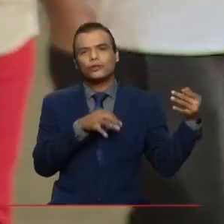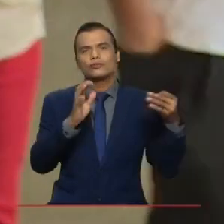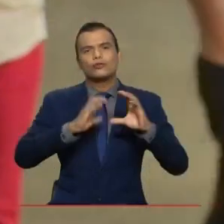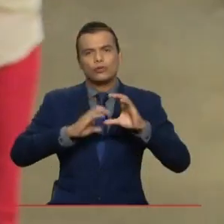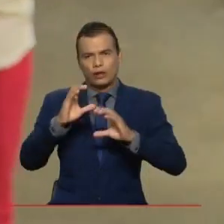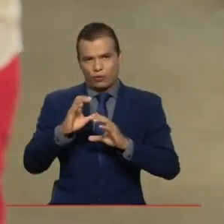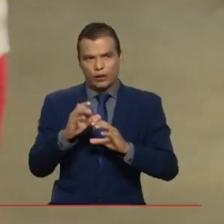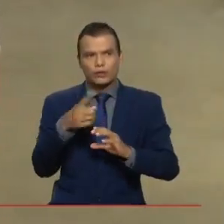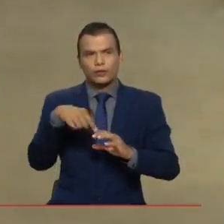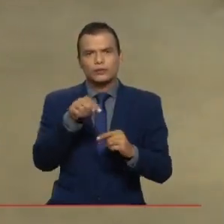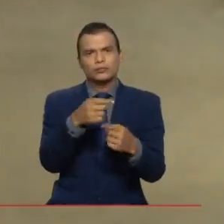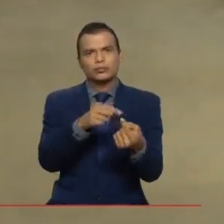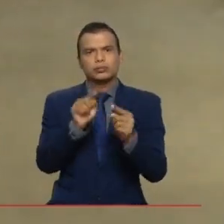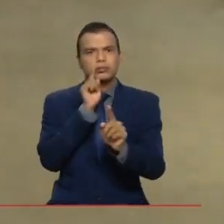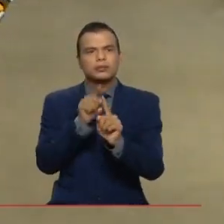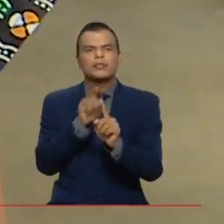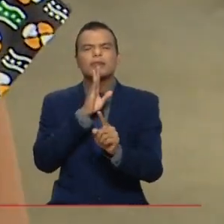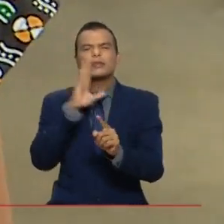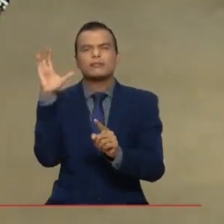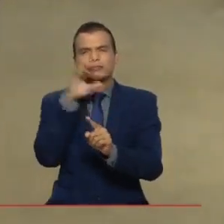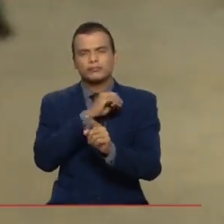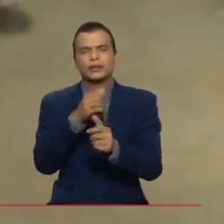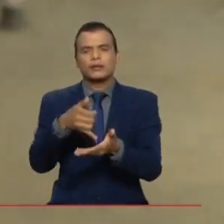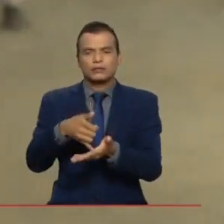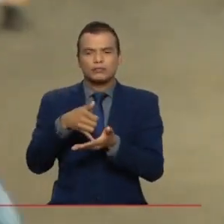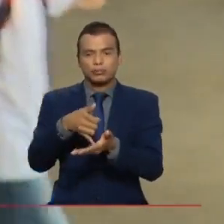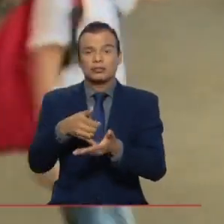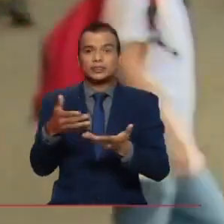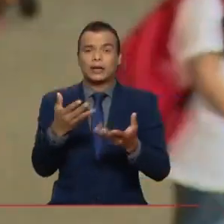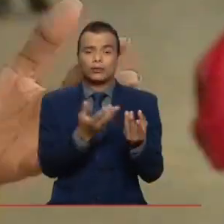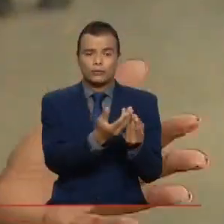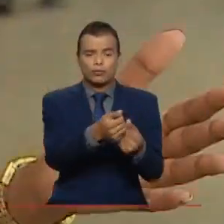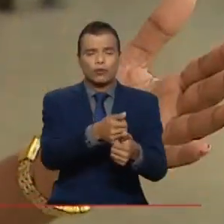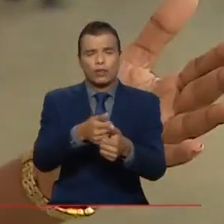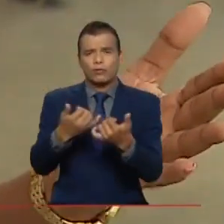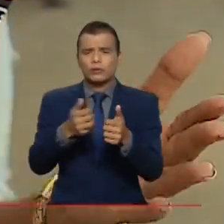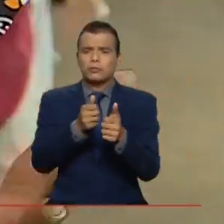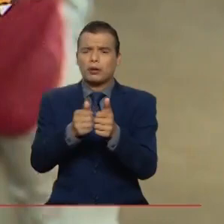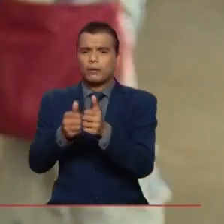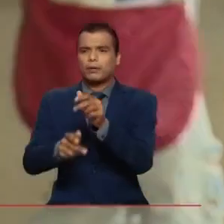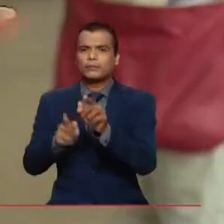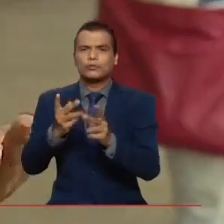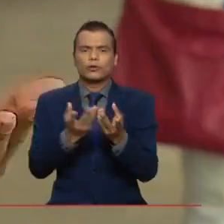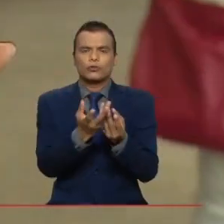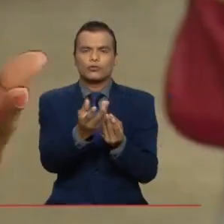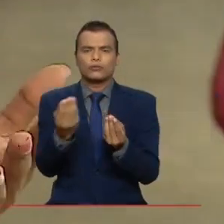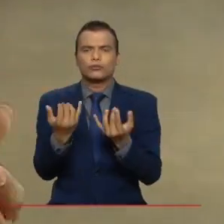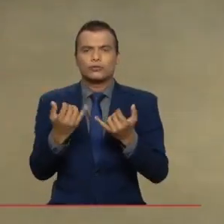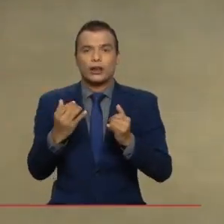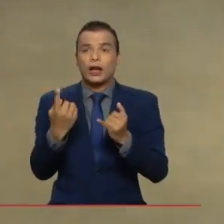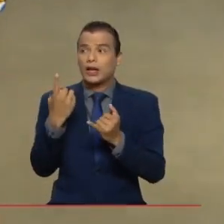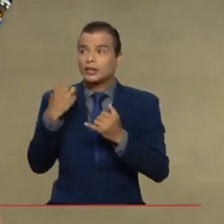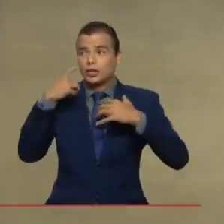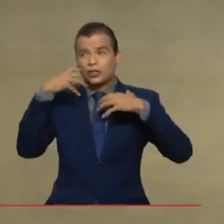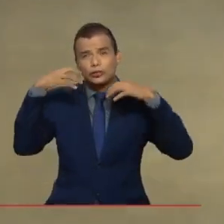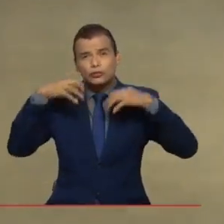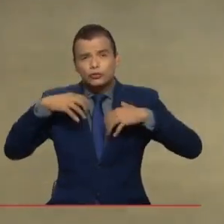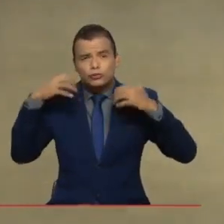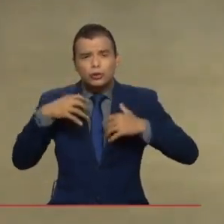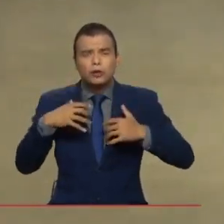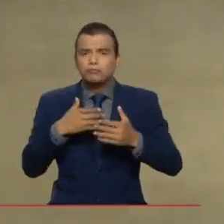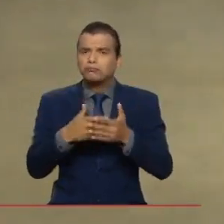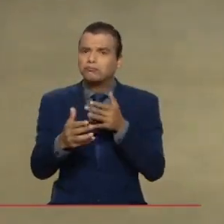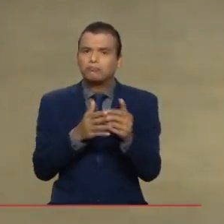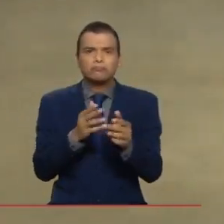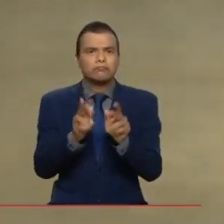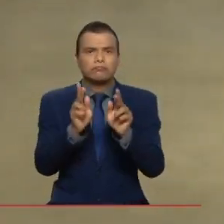ese tan anhelado bombo golpeador. Y por supuesto, la lluvia anoche no opacó la magia del festival, que contó con